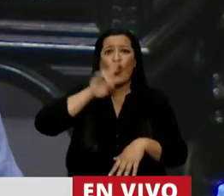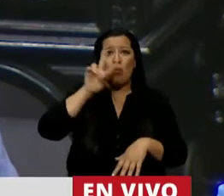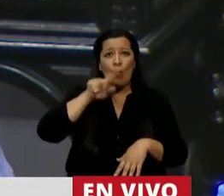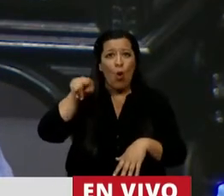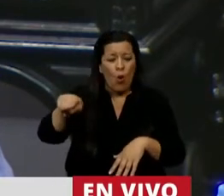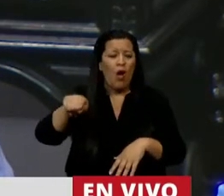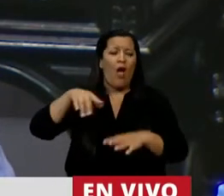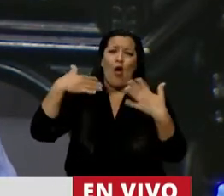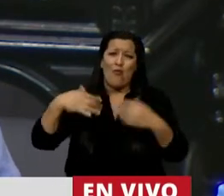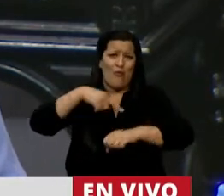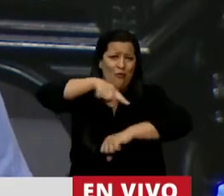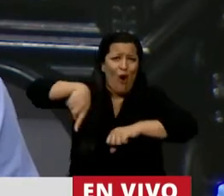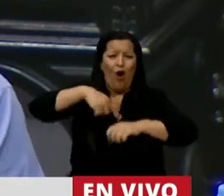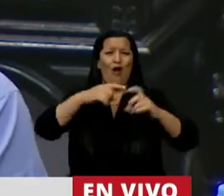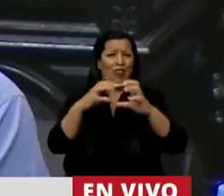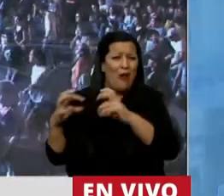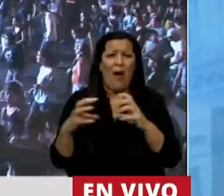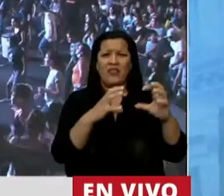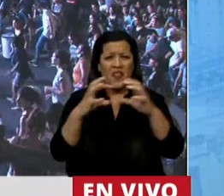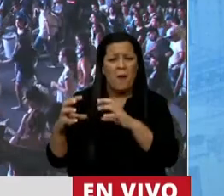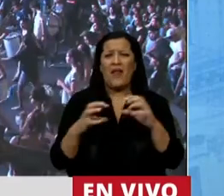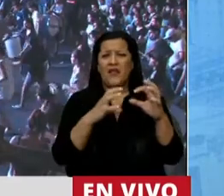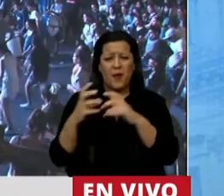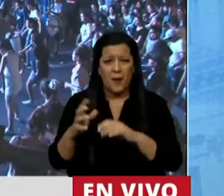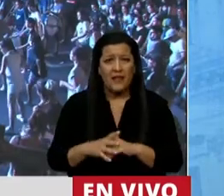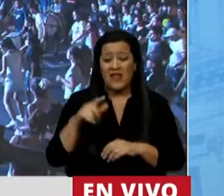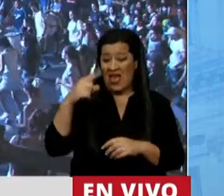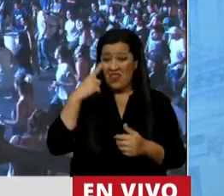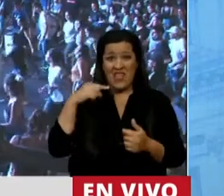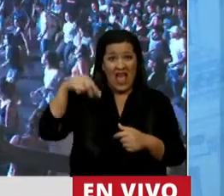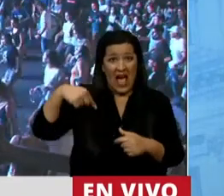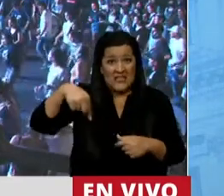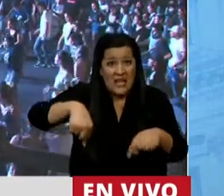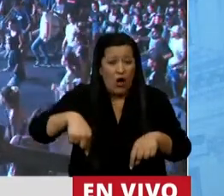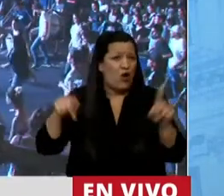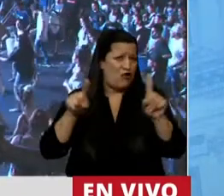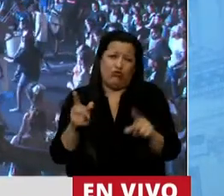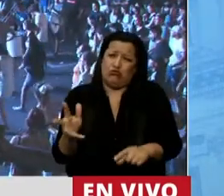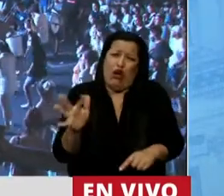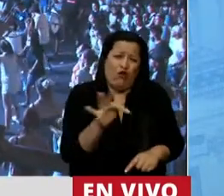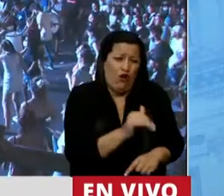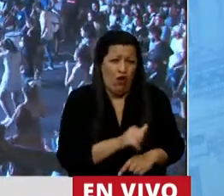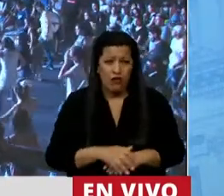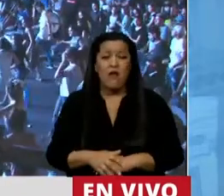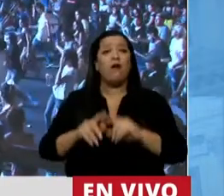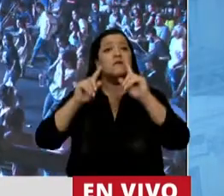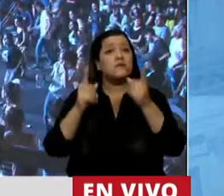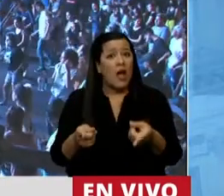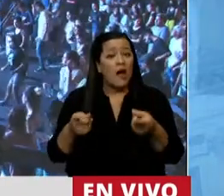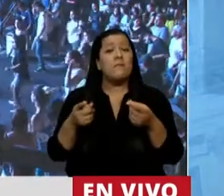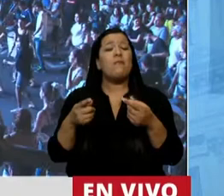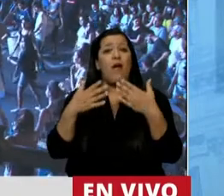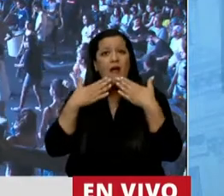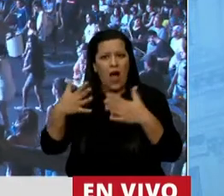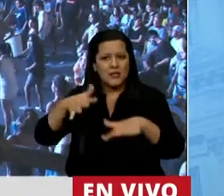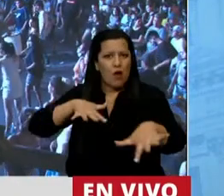generado horas de debate ciudadano, no solo en estos días, sino todos los días. También ha hecho posible que el